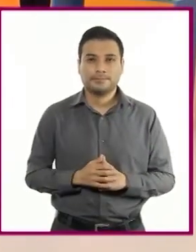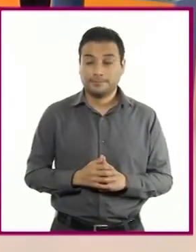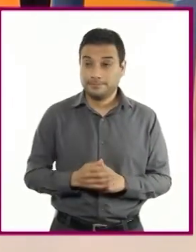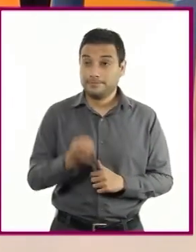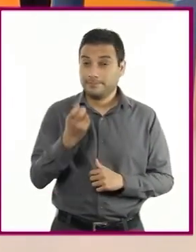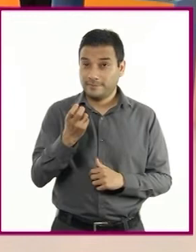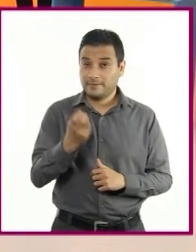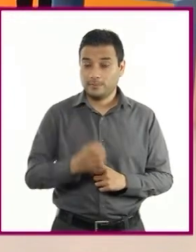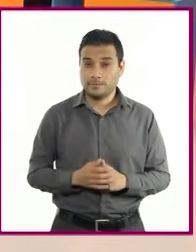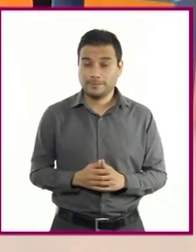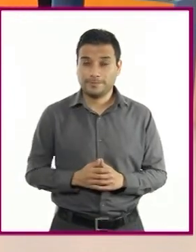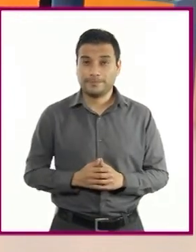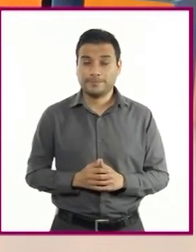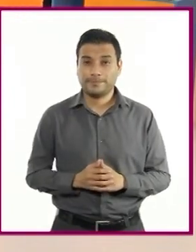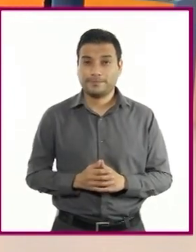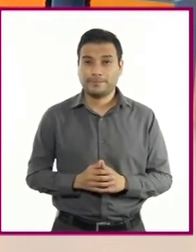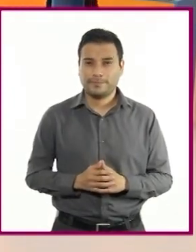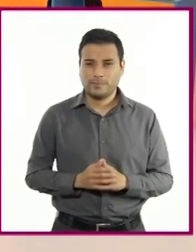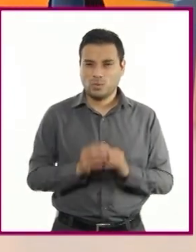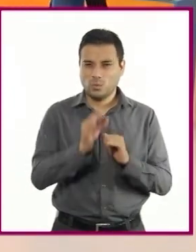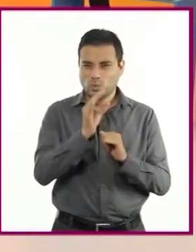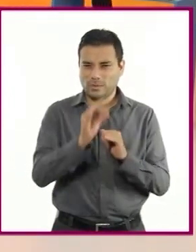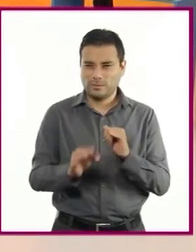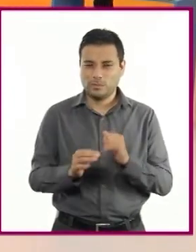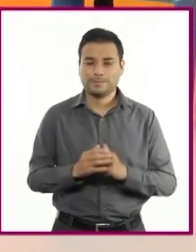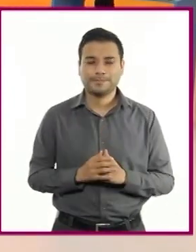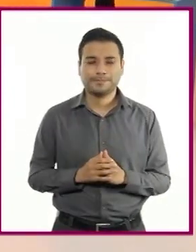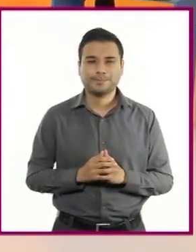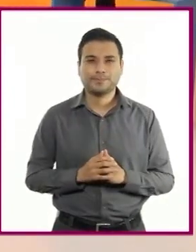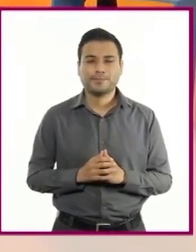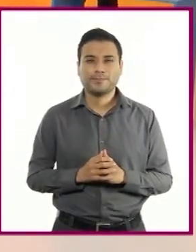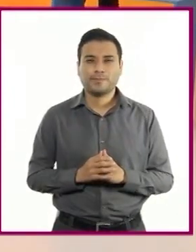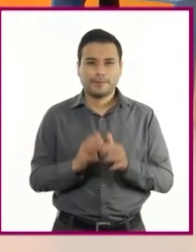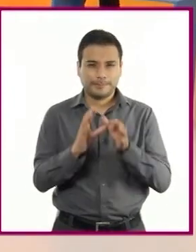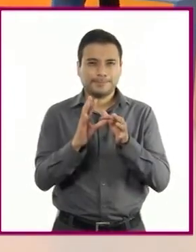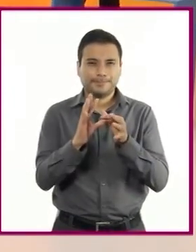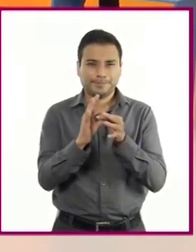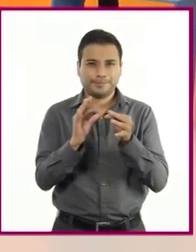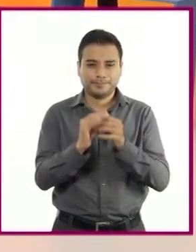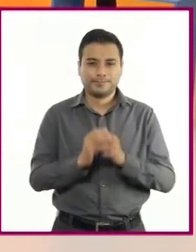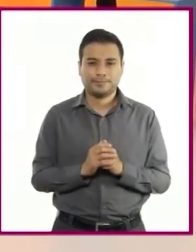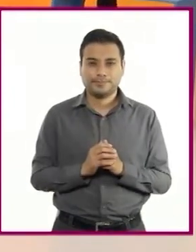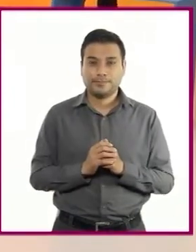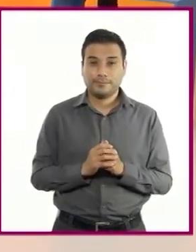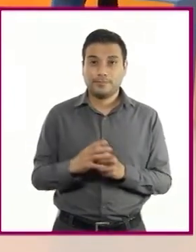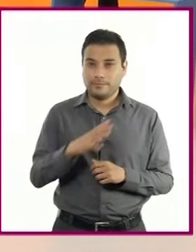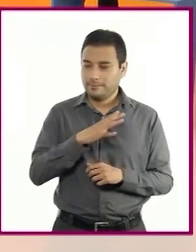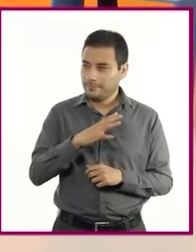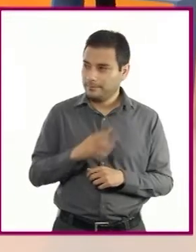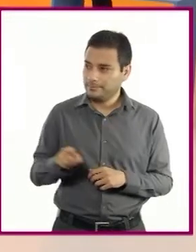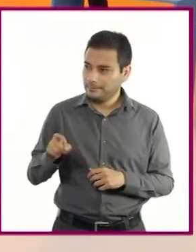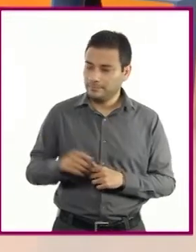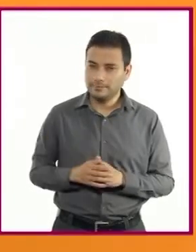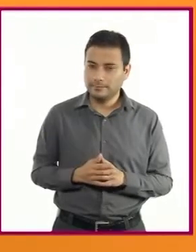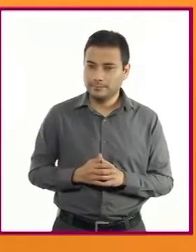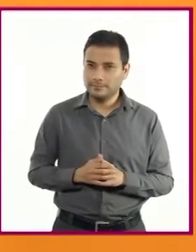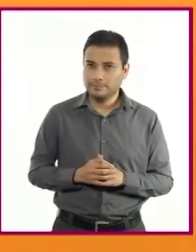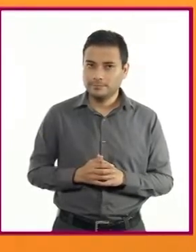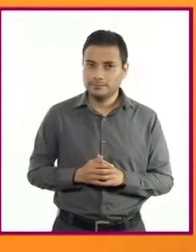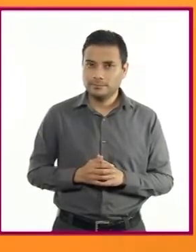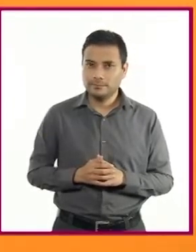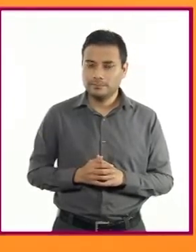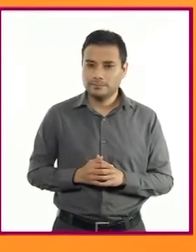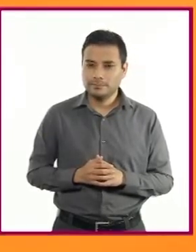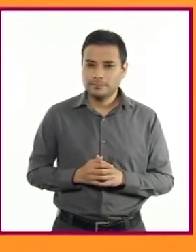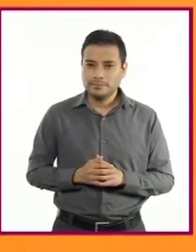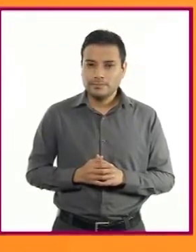Exacto, maestro Raúl. Y por último, tenemos el tejido muscular liso, que forma parte